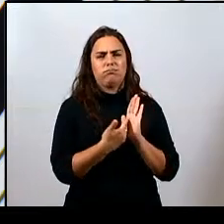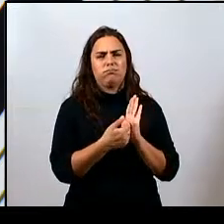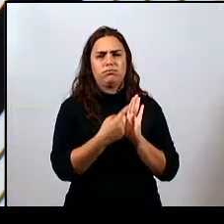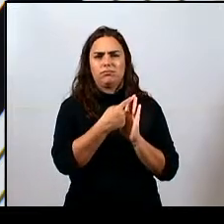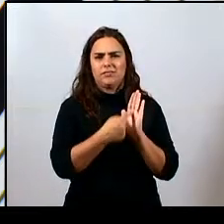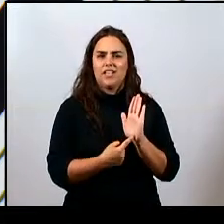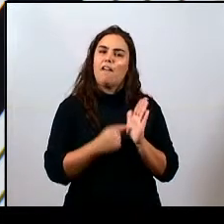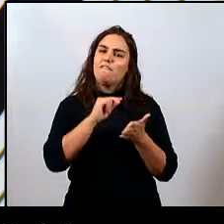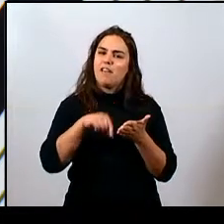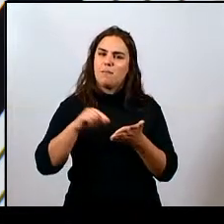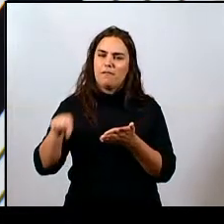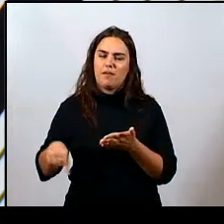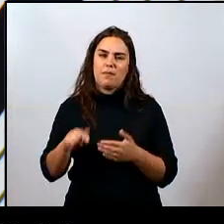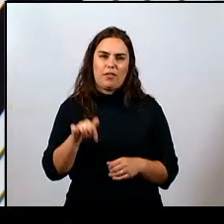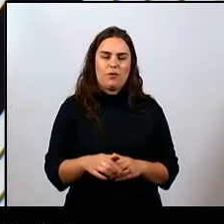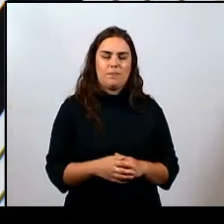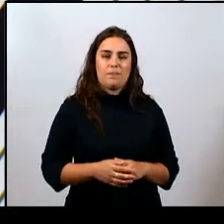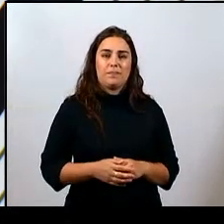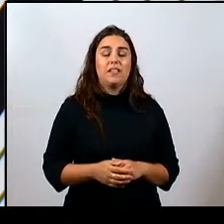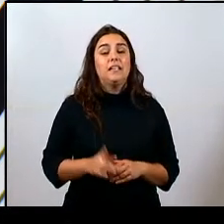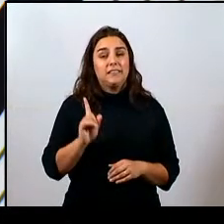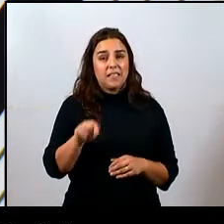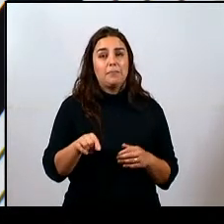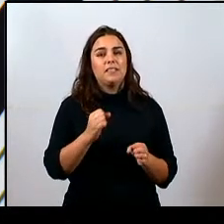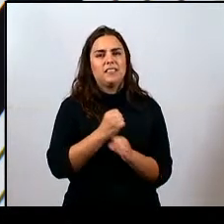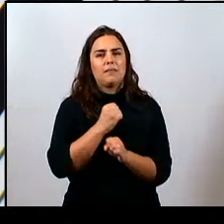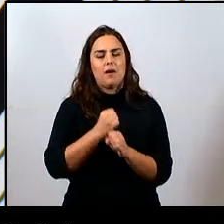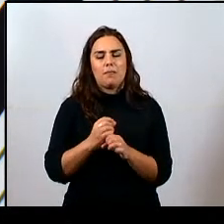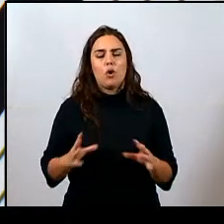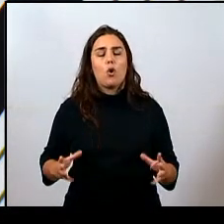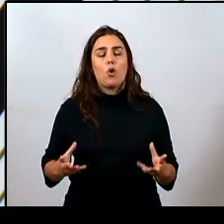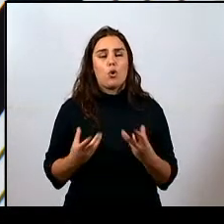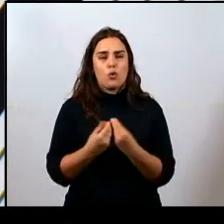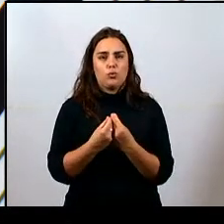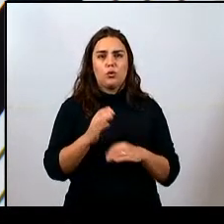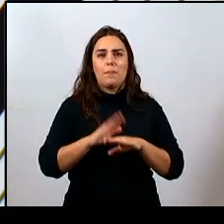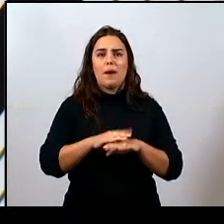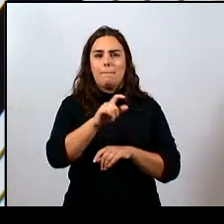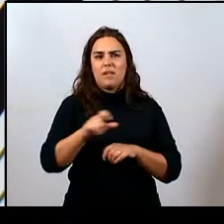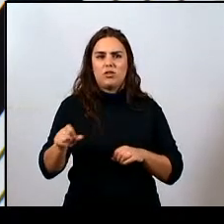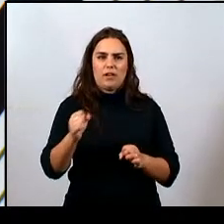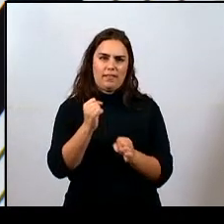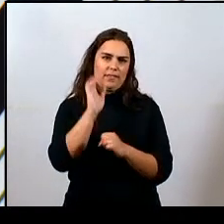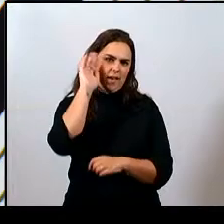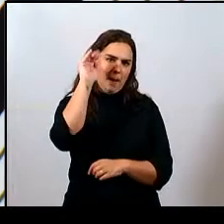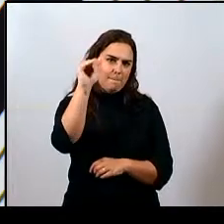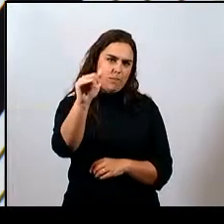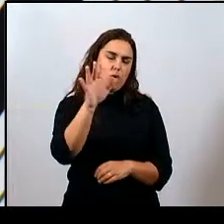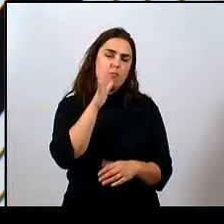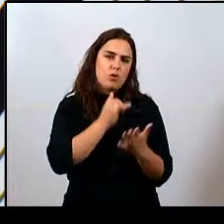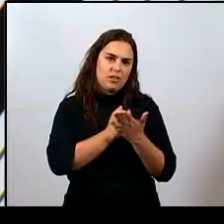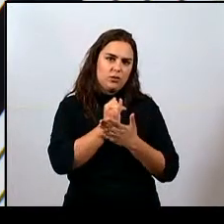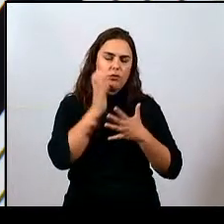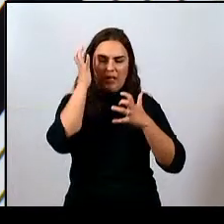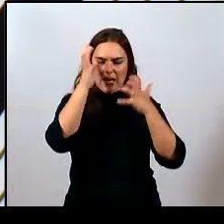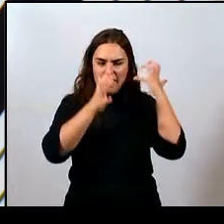estas firmas de hoy. También vamos a trabajar de manera conjunta por las gentes del campo, por la agricultura, por la